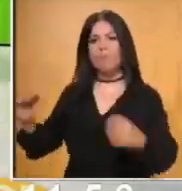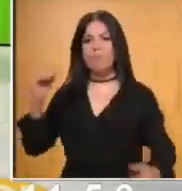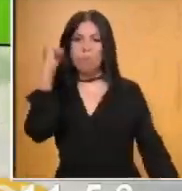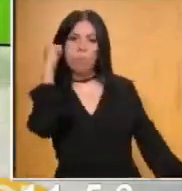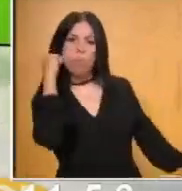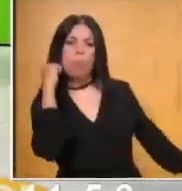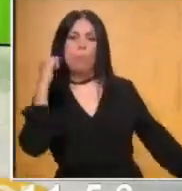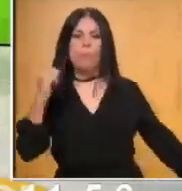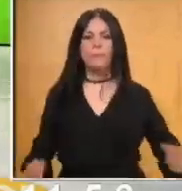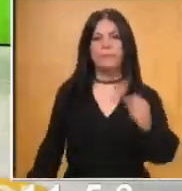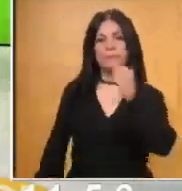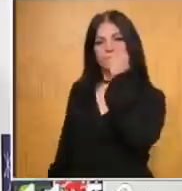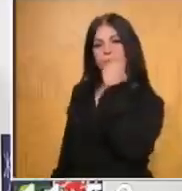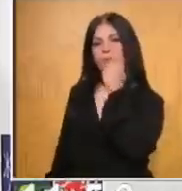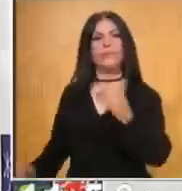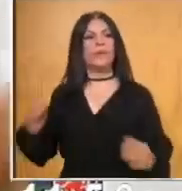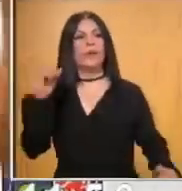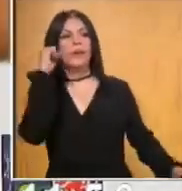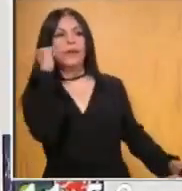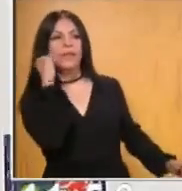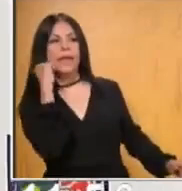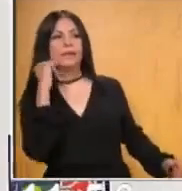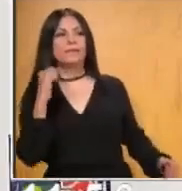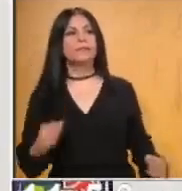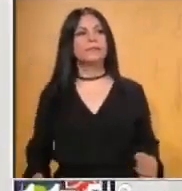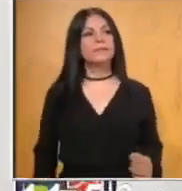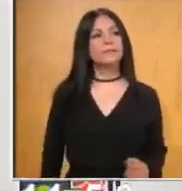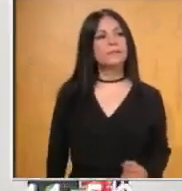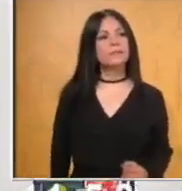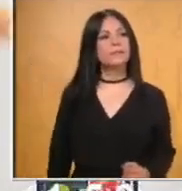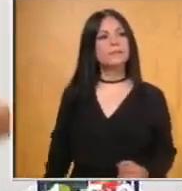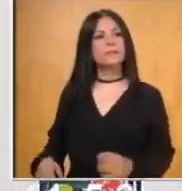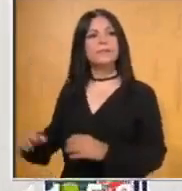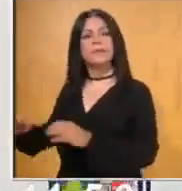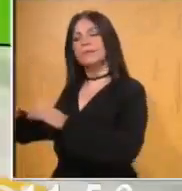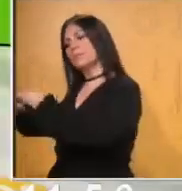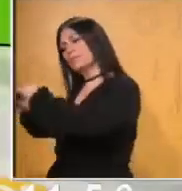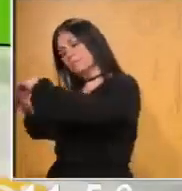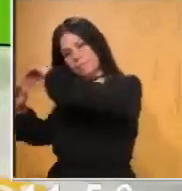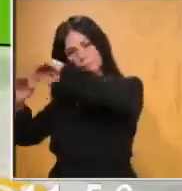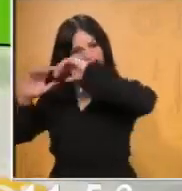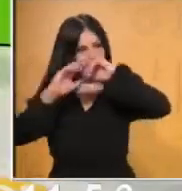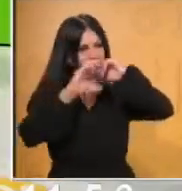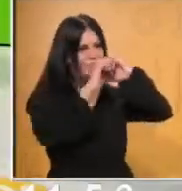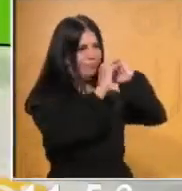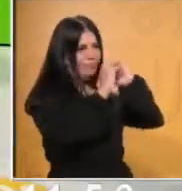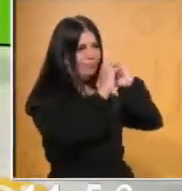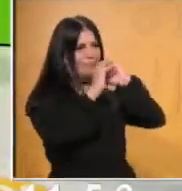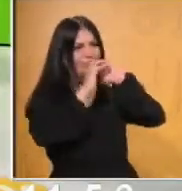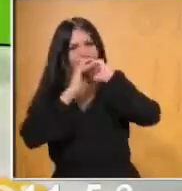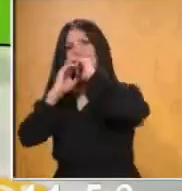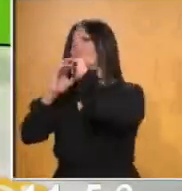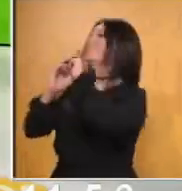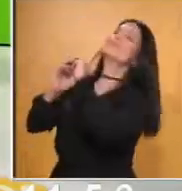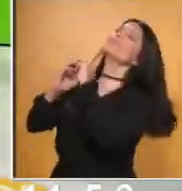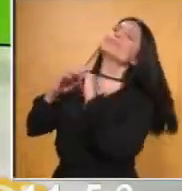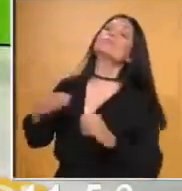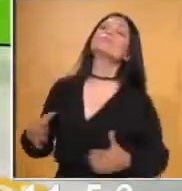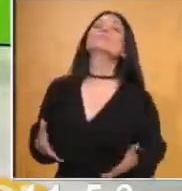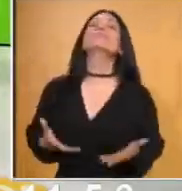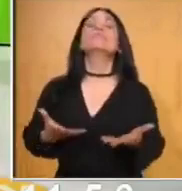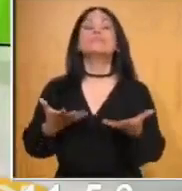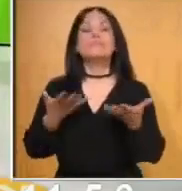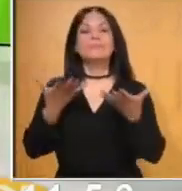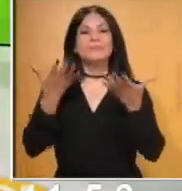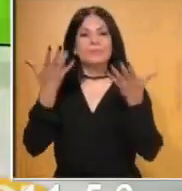7, 8, 9 y 10. Relajamos nuestro cuerpo, inhalamos profundo,